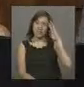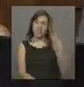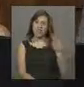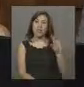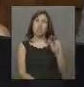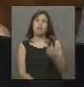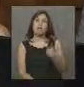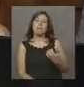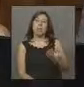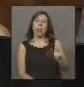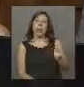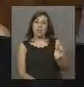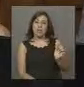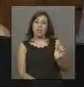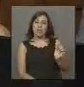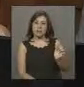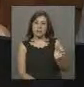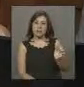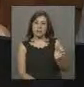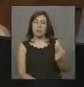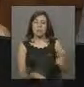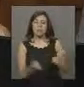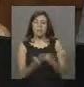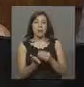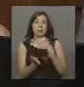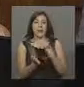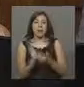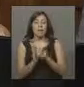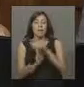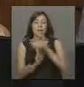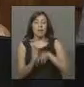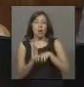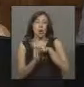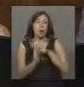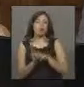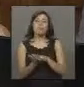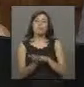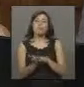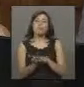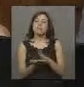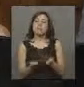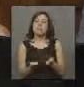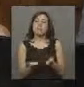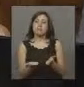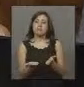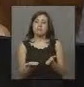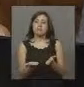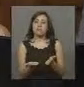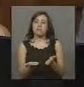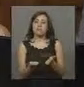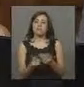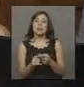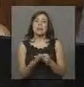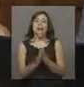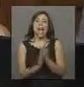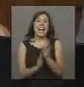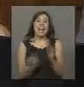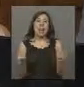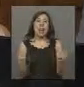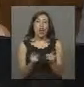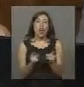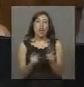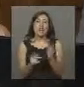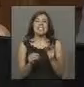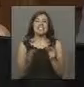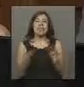de la Policía de Investigaciones. Y se suma también a nuevos proyectos como, por ejemplo, la denominada Agenda Corta de Seguridad,